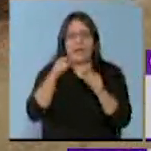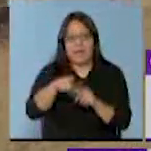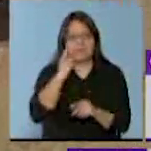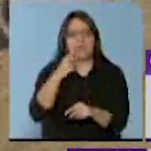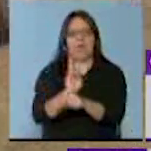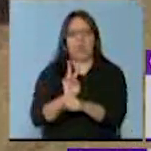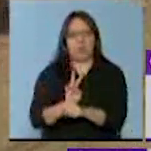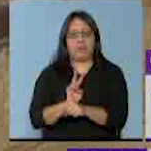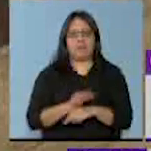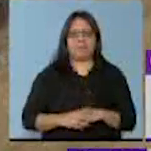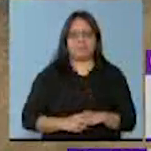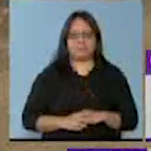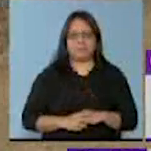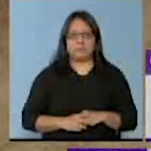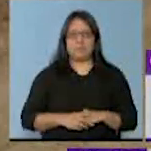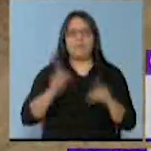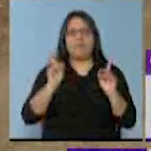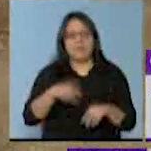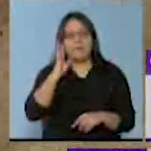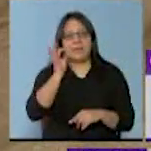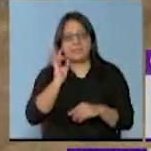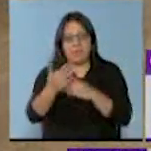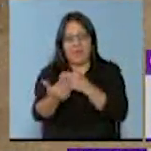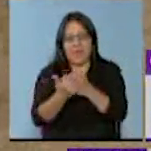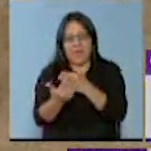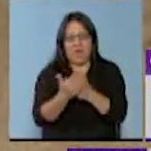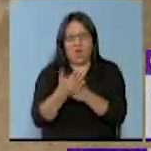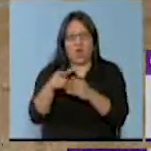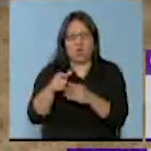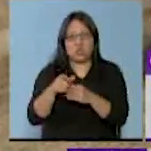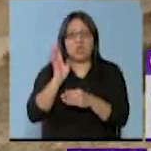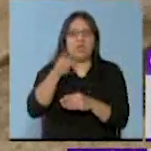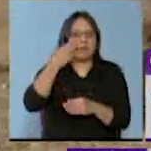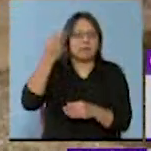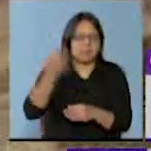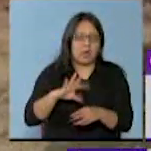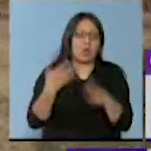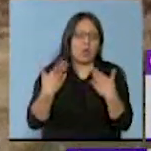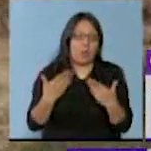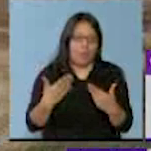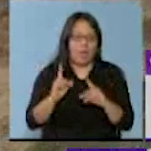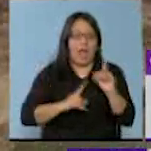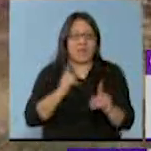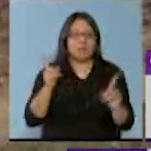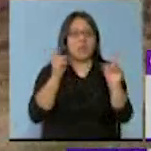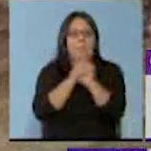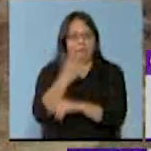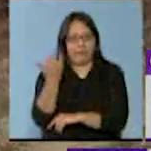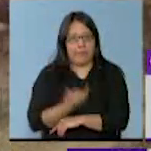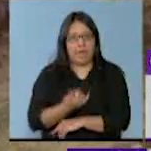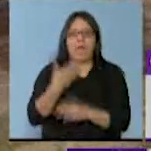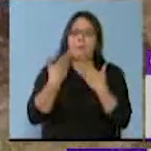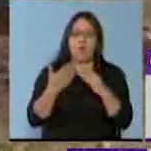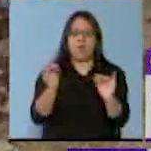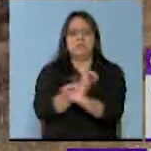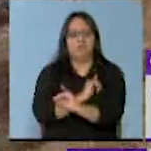muy corto, si se quiere, el tramo, y que los chicos seguramente pueden llegar a tener alguna dificultad. Por eso va a haber charlas y